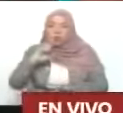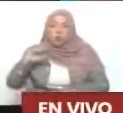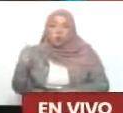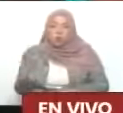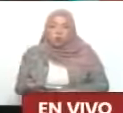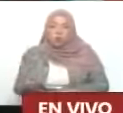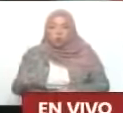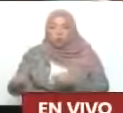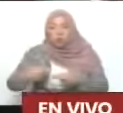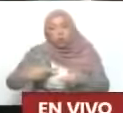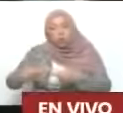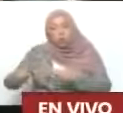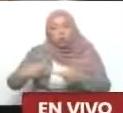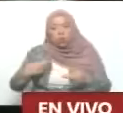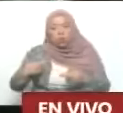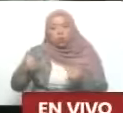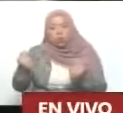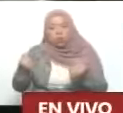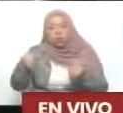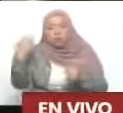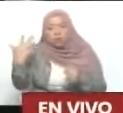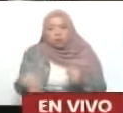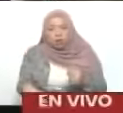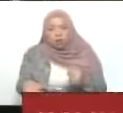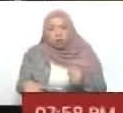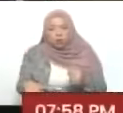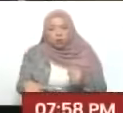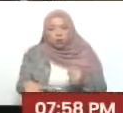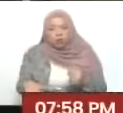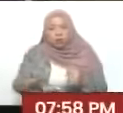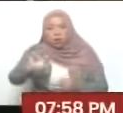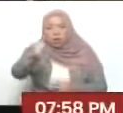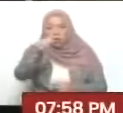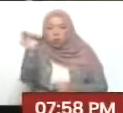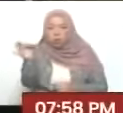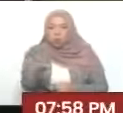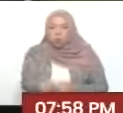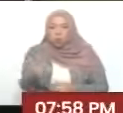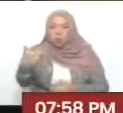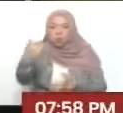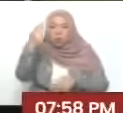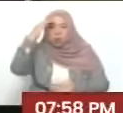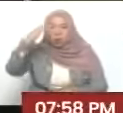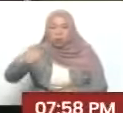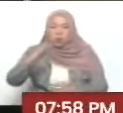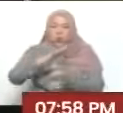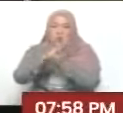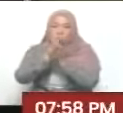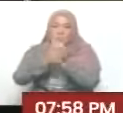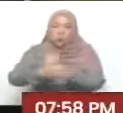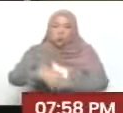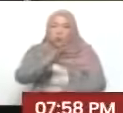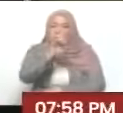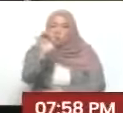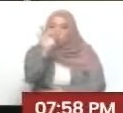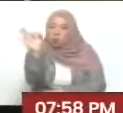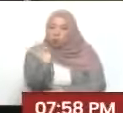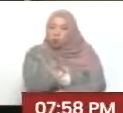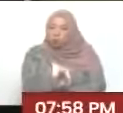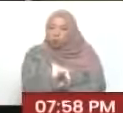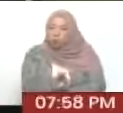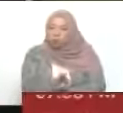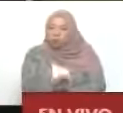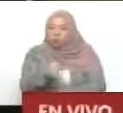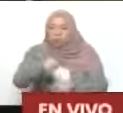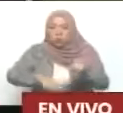la relación calidad-precio está muy bien, porque con un 10% de gasto militar hemos destruido el 50% del